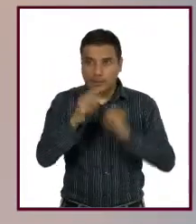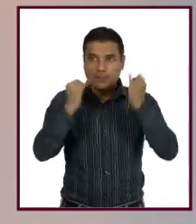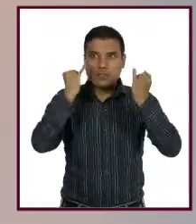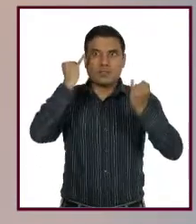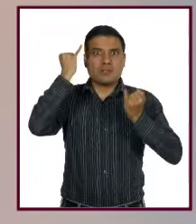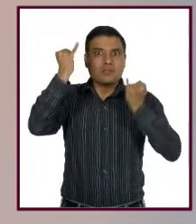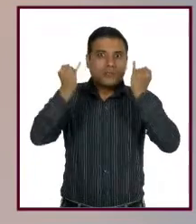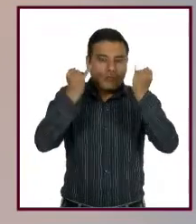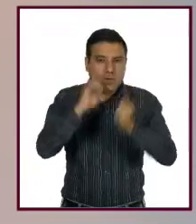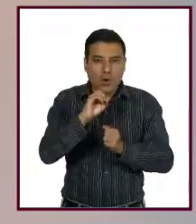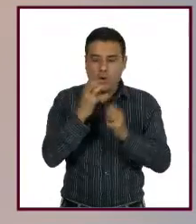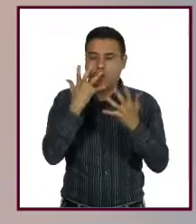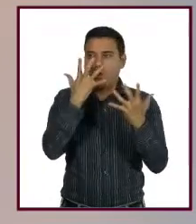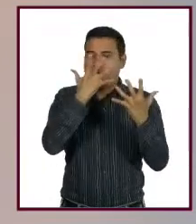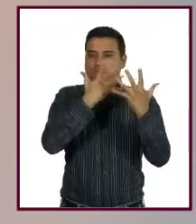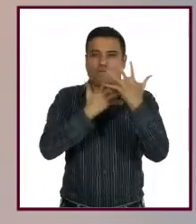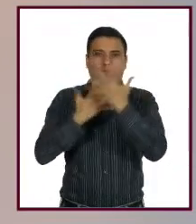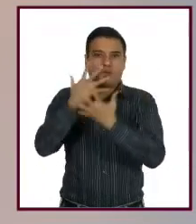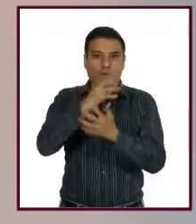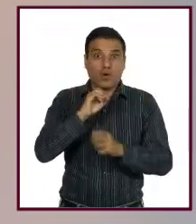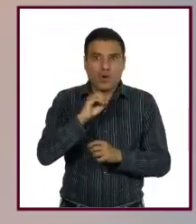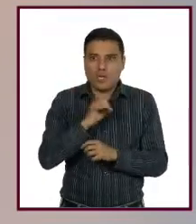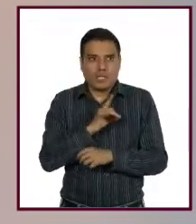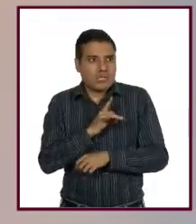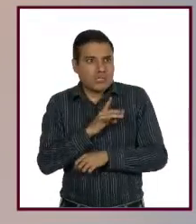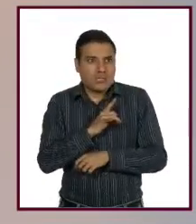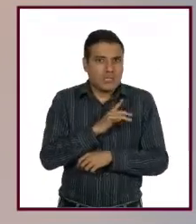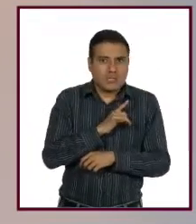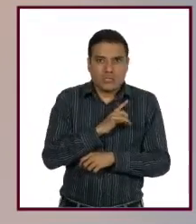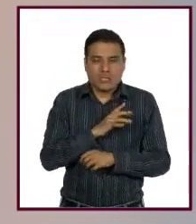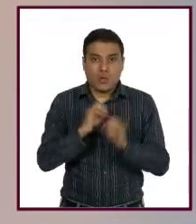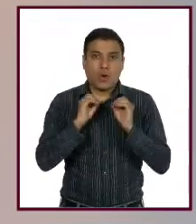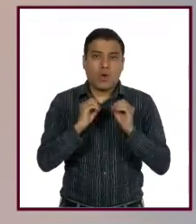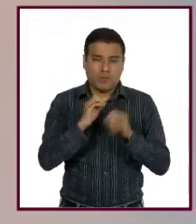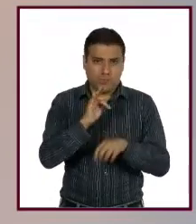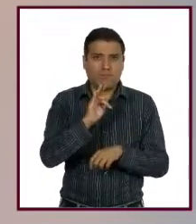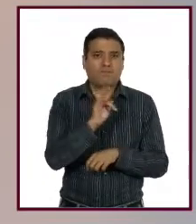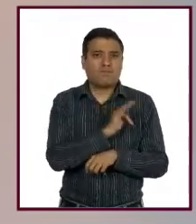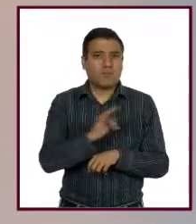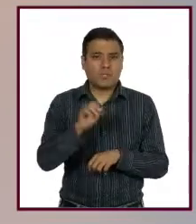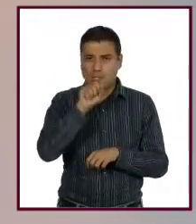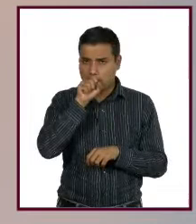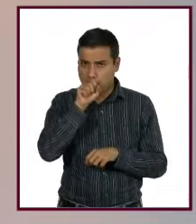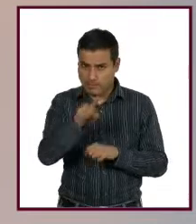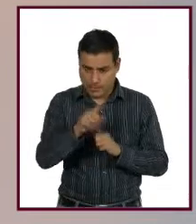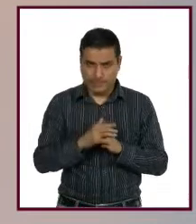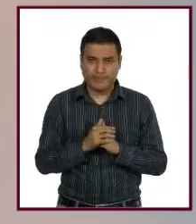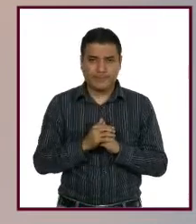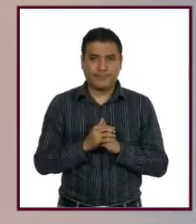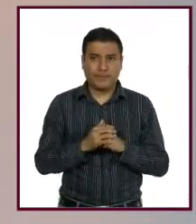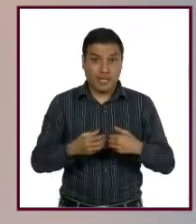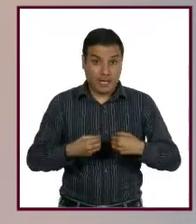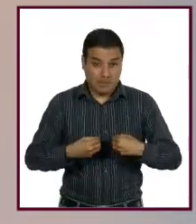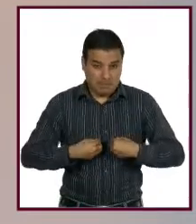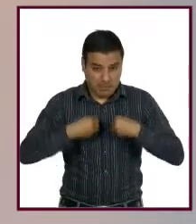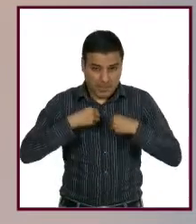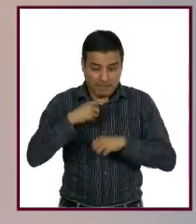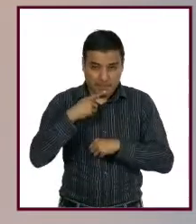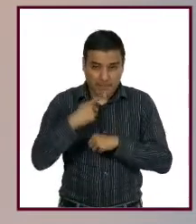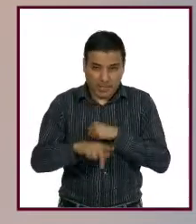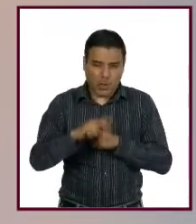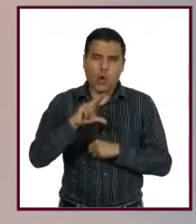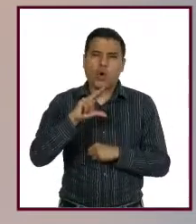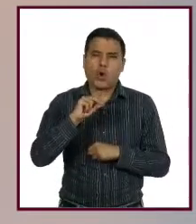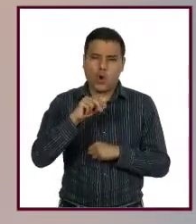estados confusionales agudos, psicosis, y que pudieran poner, tal vez no en riesgo en la vida, pero sí que generan